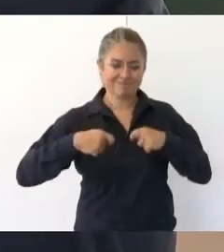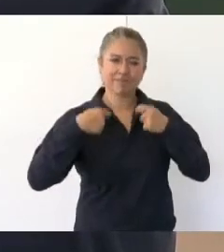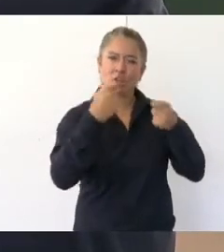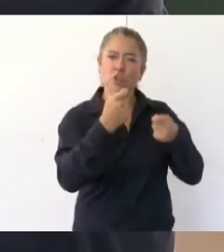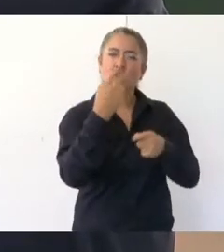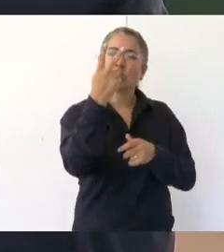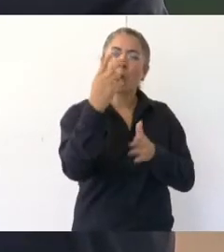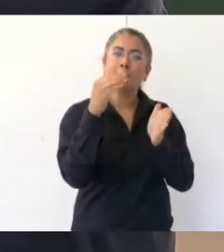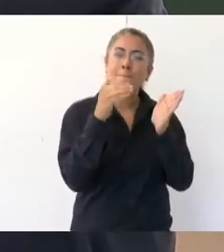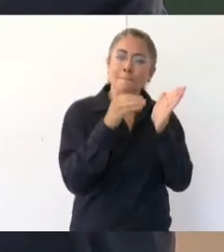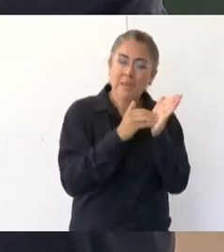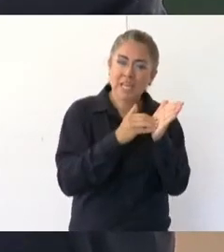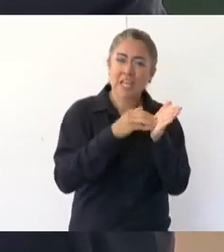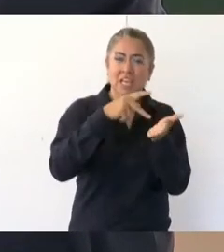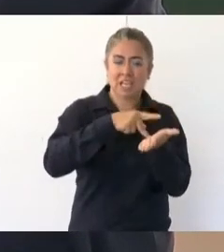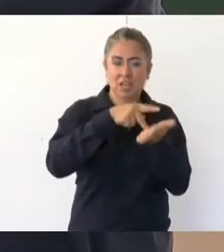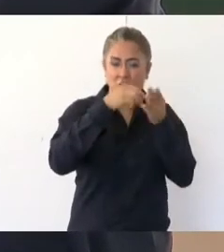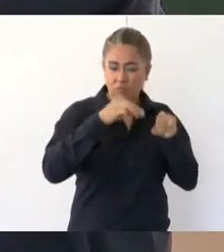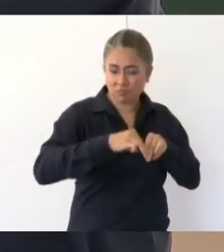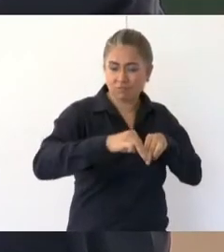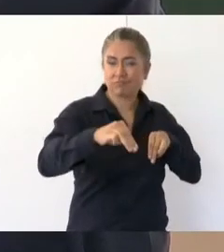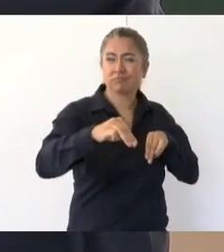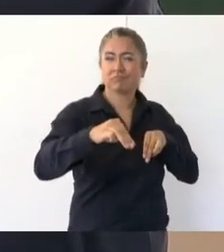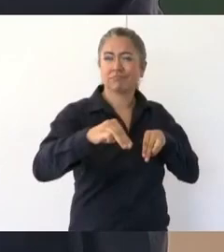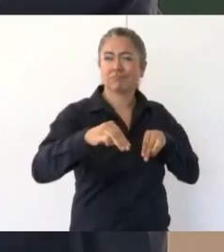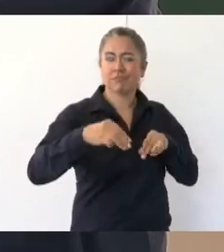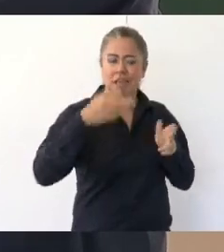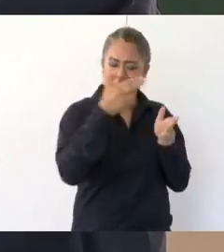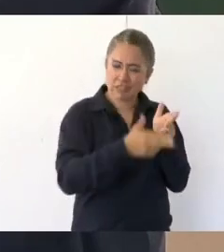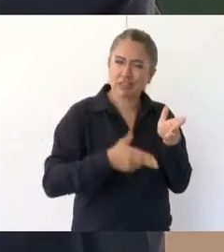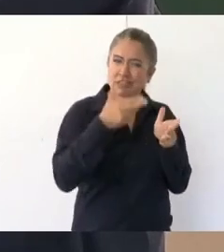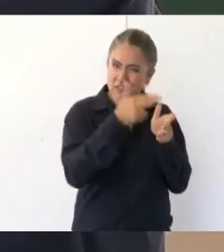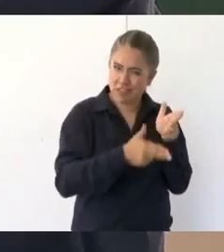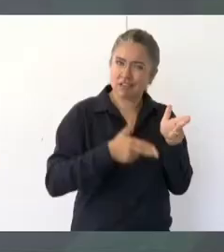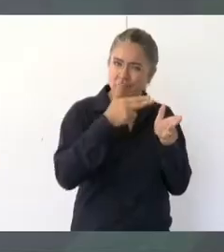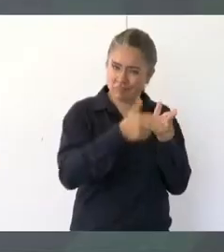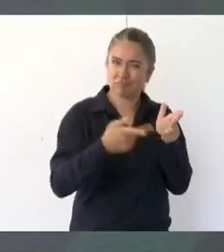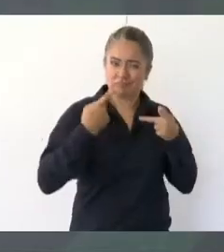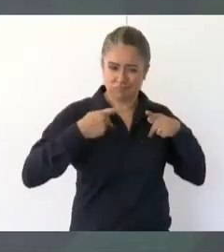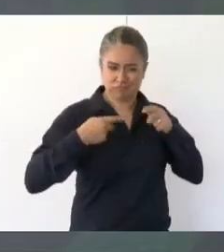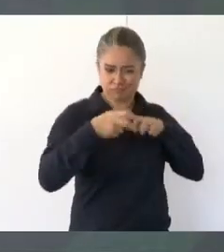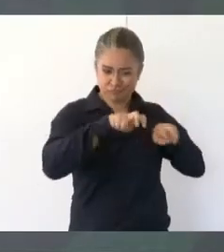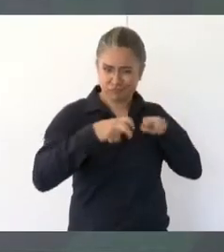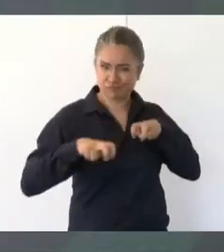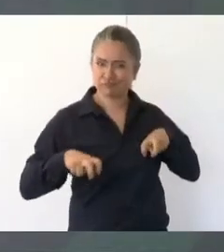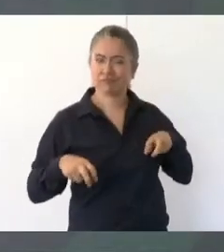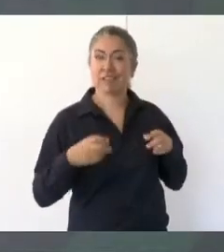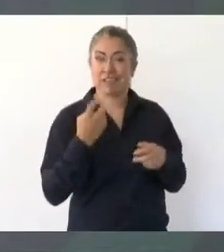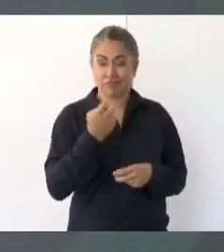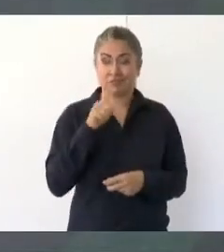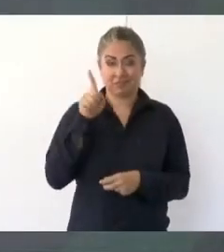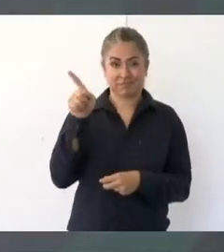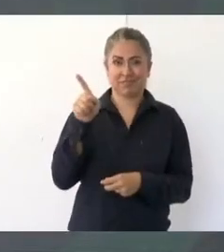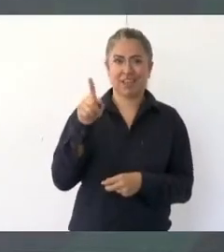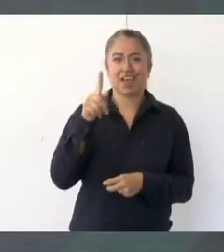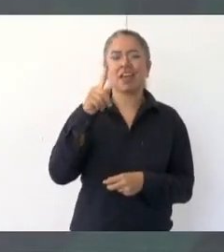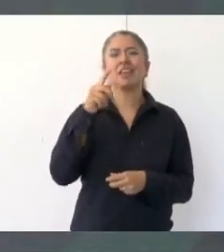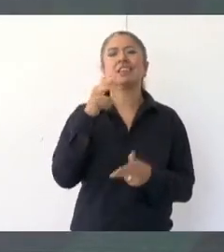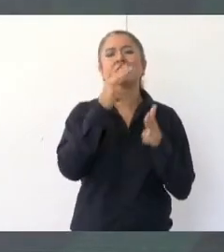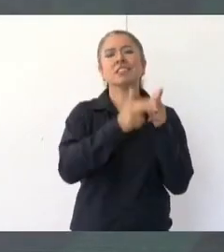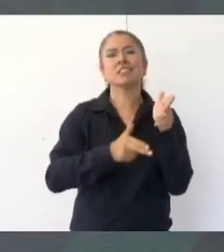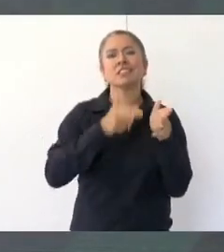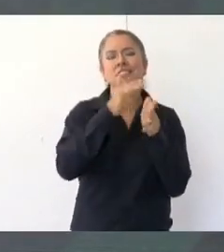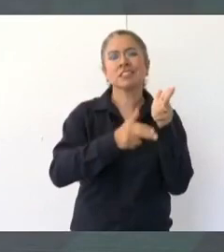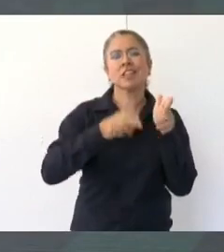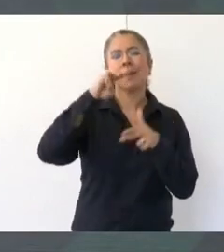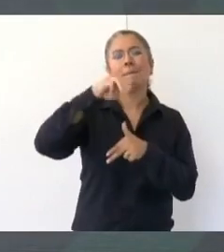de trenes de pasajeros. 2,000 kilómetros. Solo el Tren Maya son